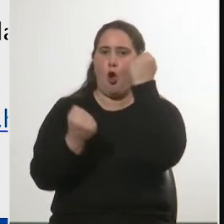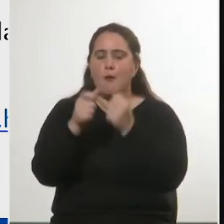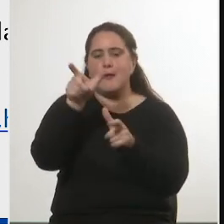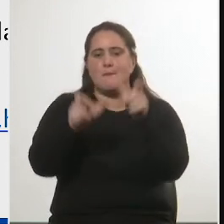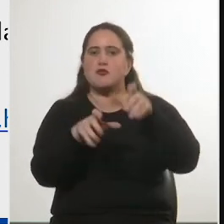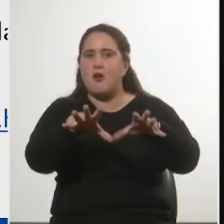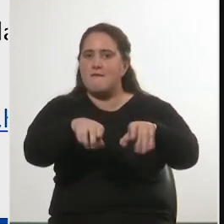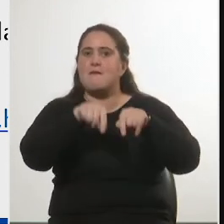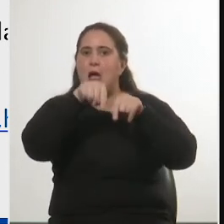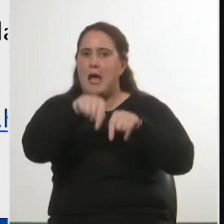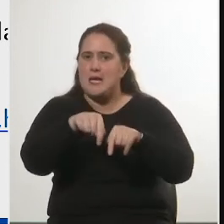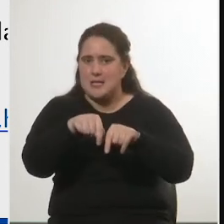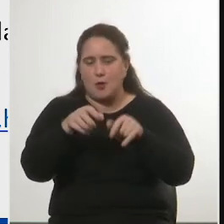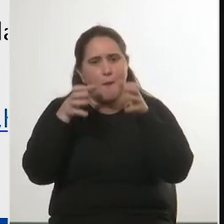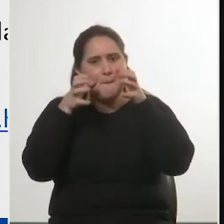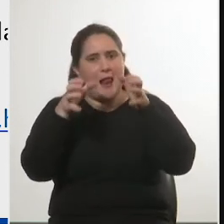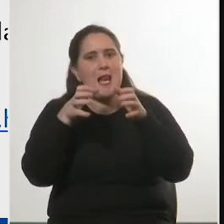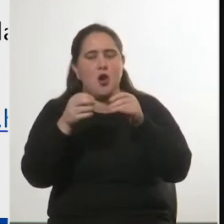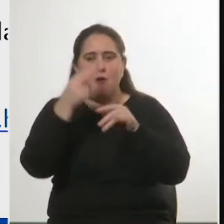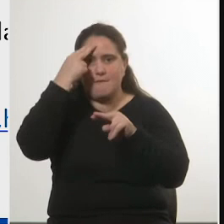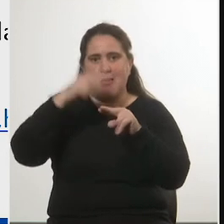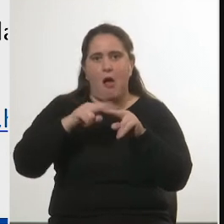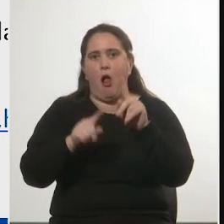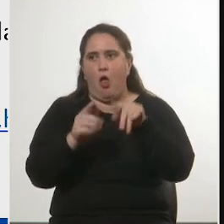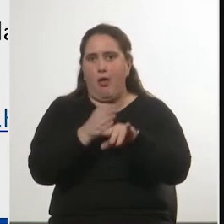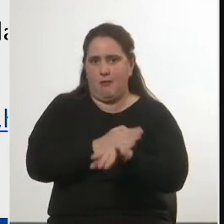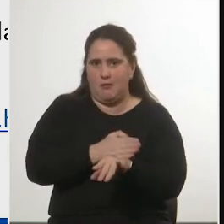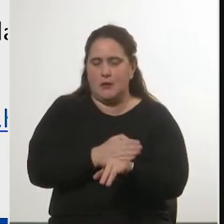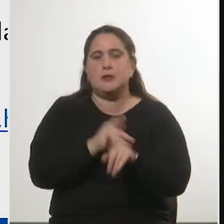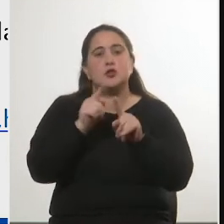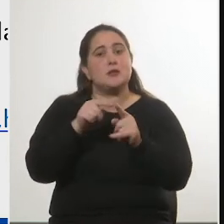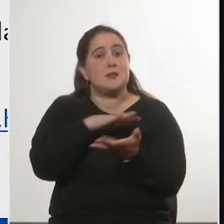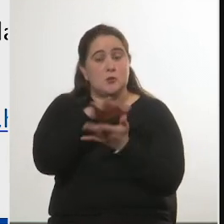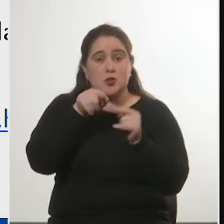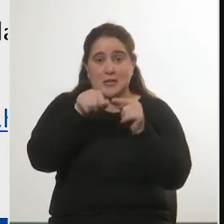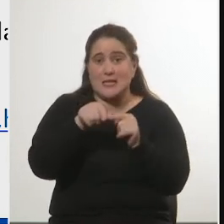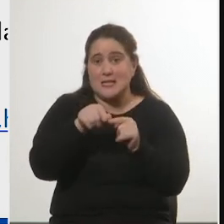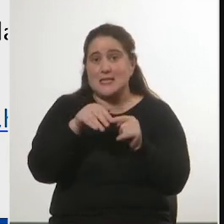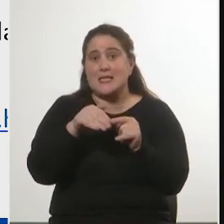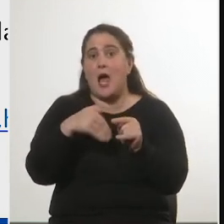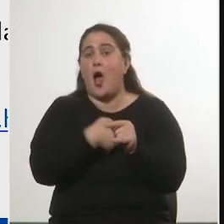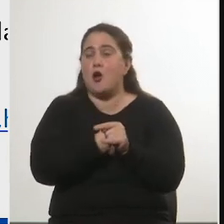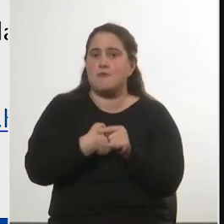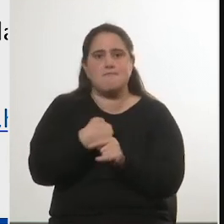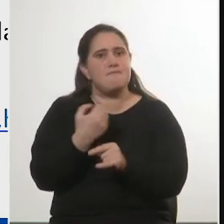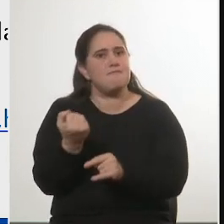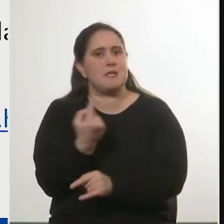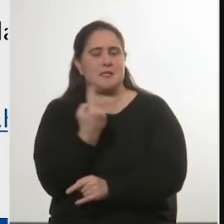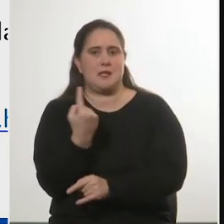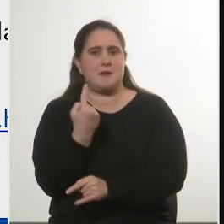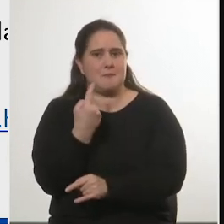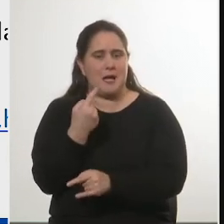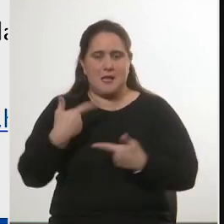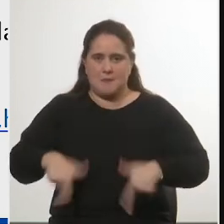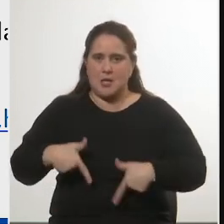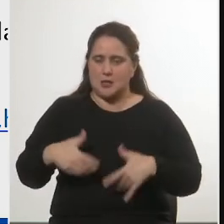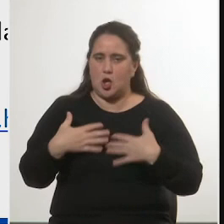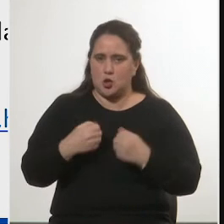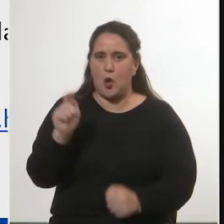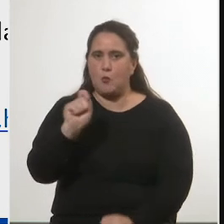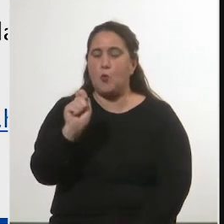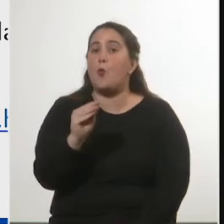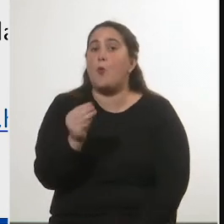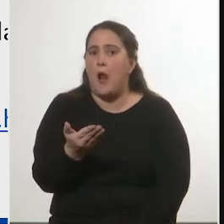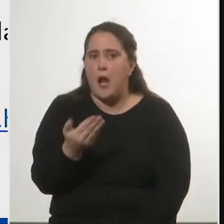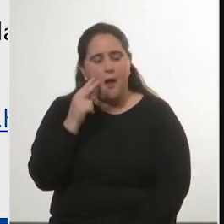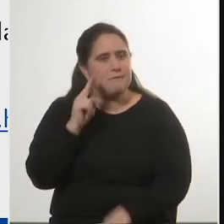que viven dentro de las áreas afectadas. En ese escenario, el principal rol de rectoría del Ministerio de Salud Pública